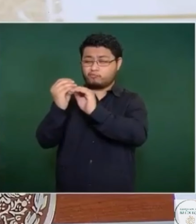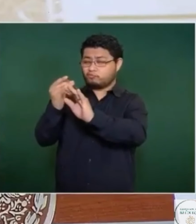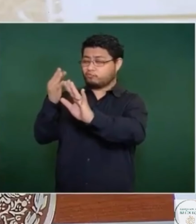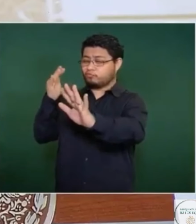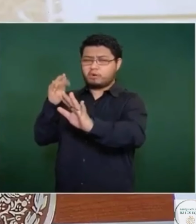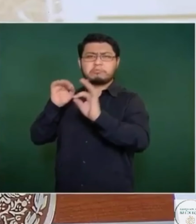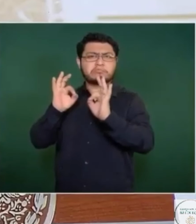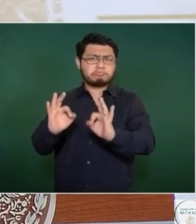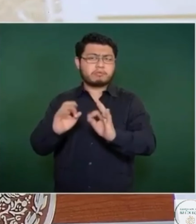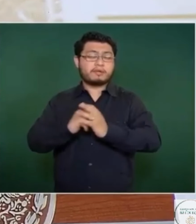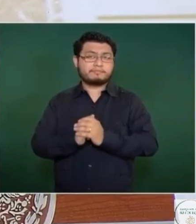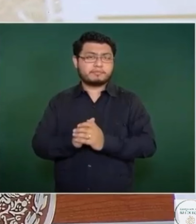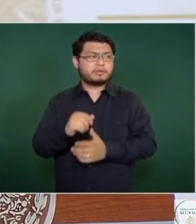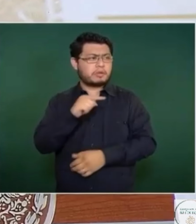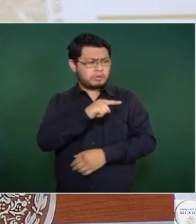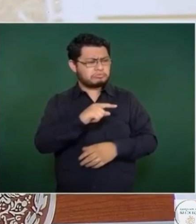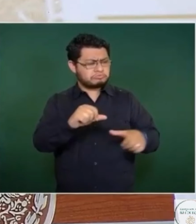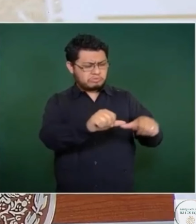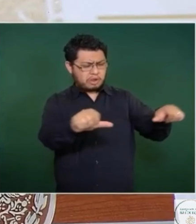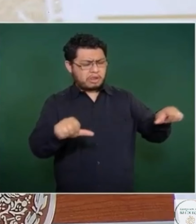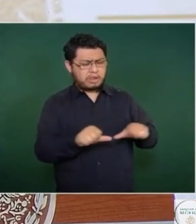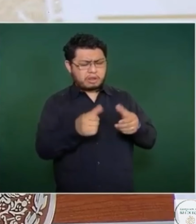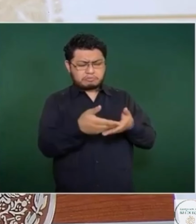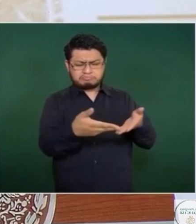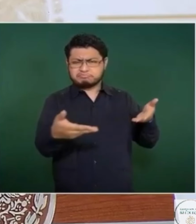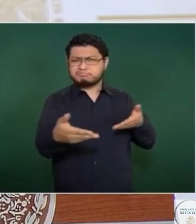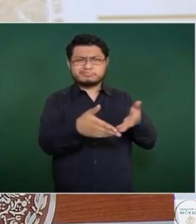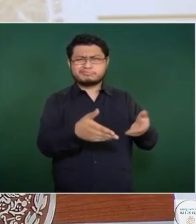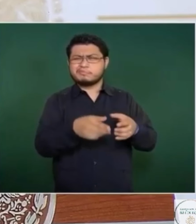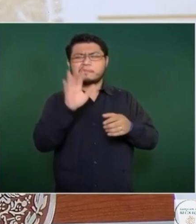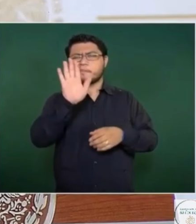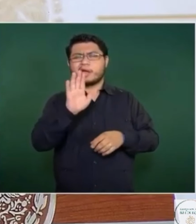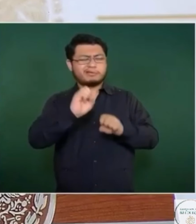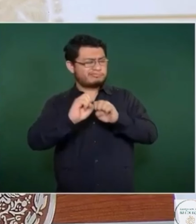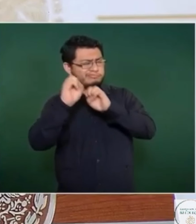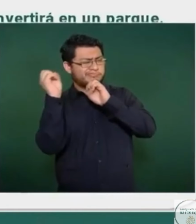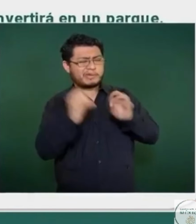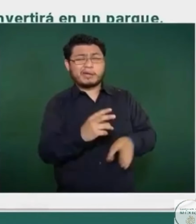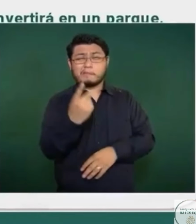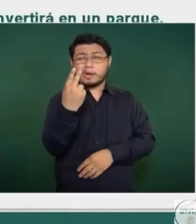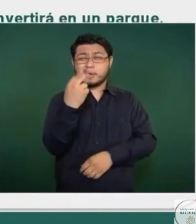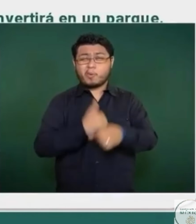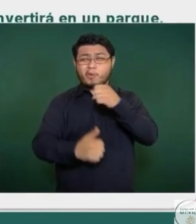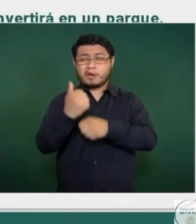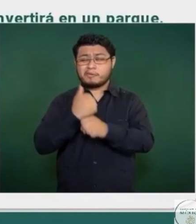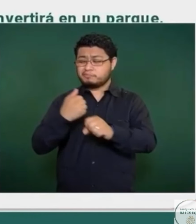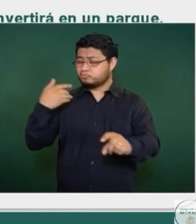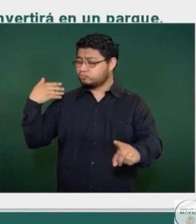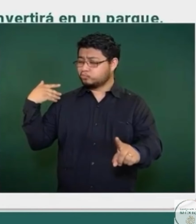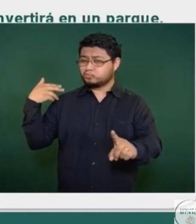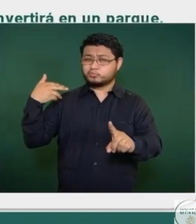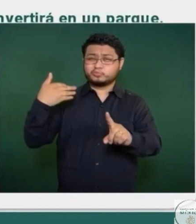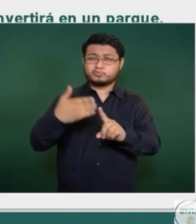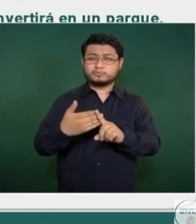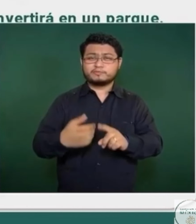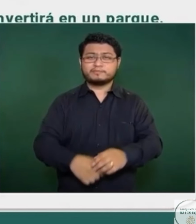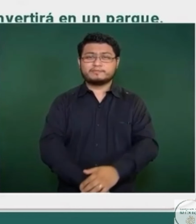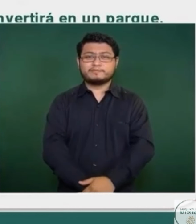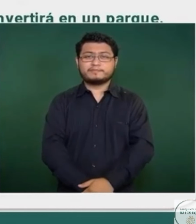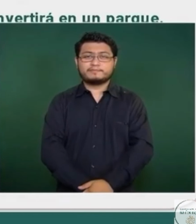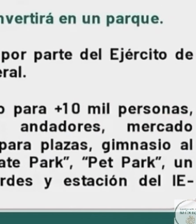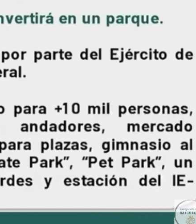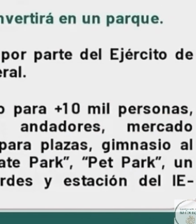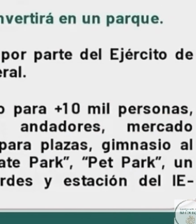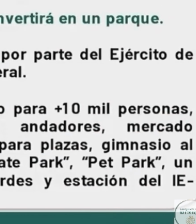diferencia. Y bueno, pues ese era un terreno que se encontraba abandonado desde hace 25 años, con todo lo que contempla tener un terreno abandonado de ese